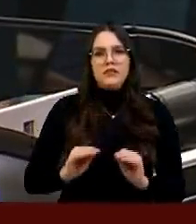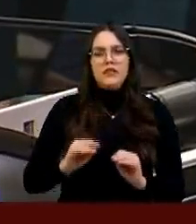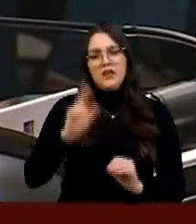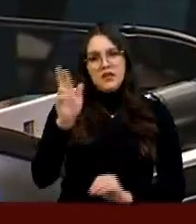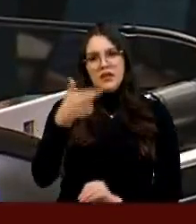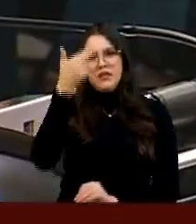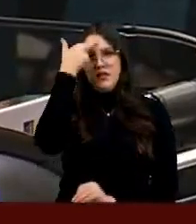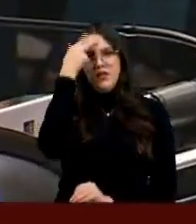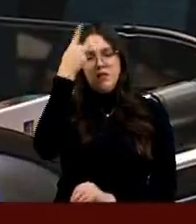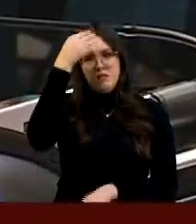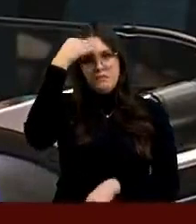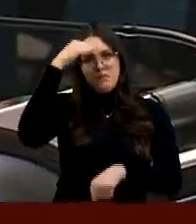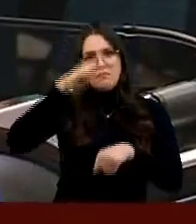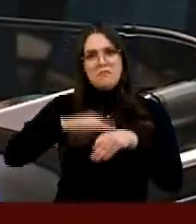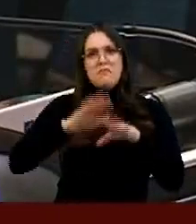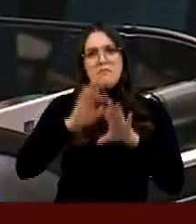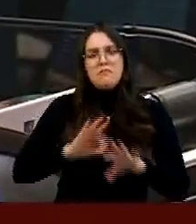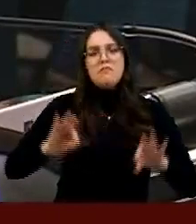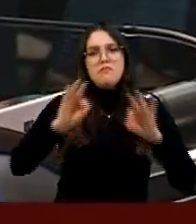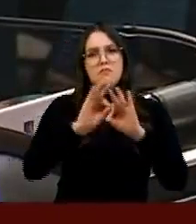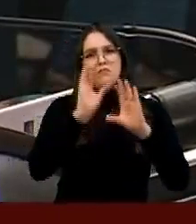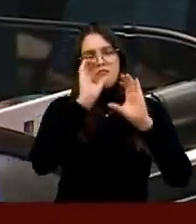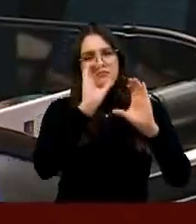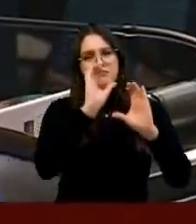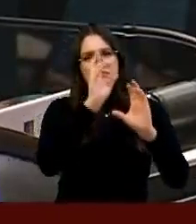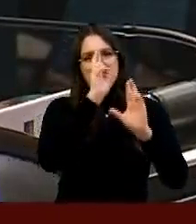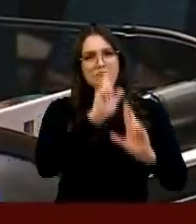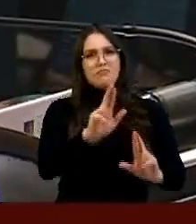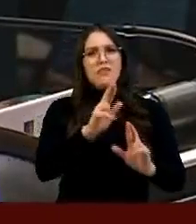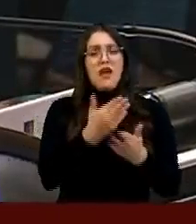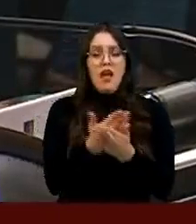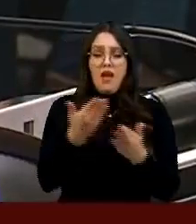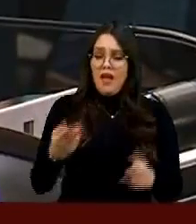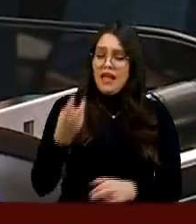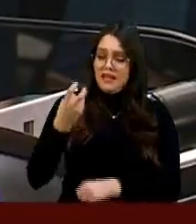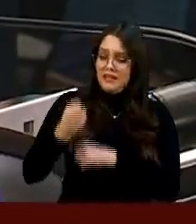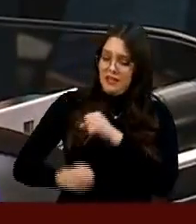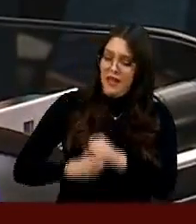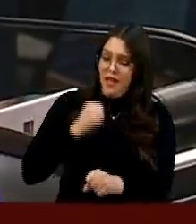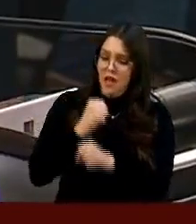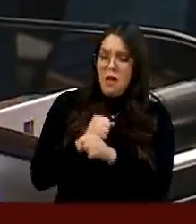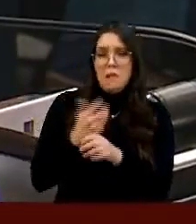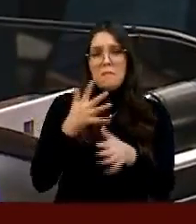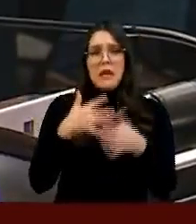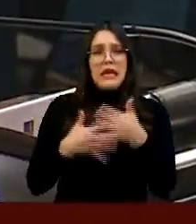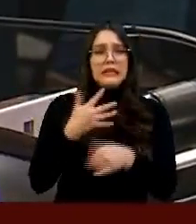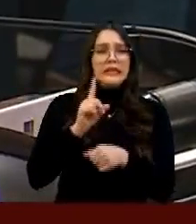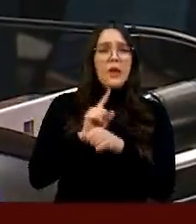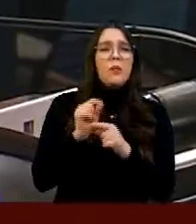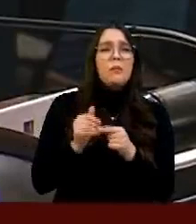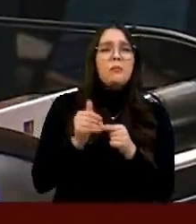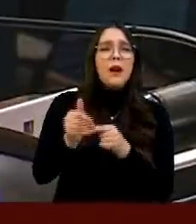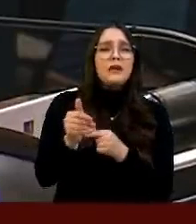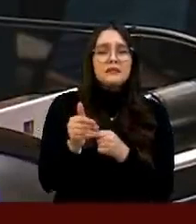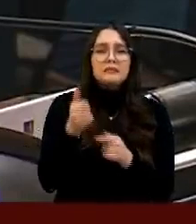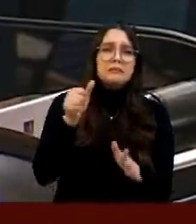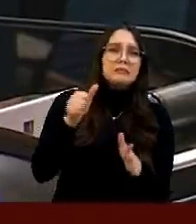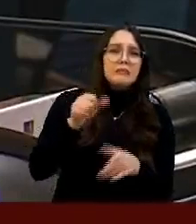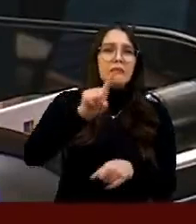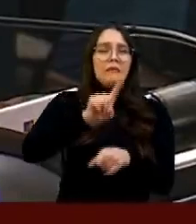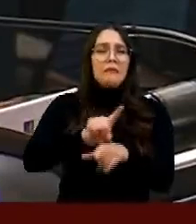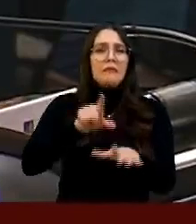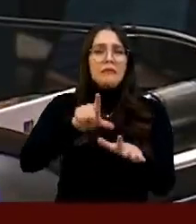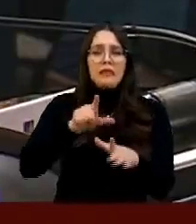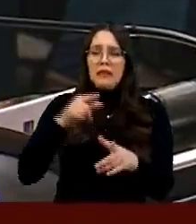su memoria y decir que llevamos ya a estas alturas del año, a escasos pocos